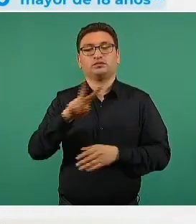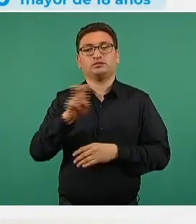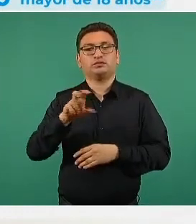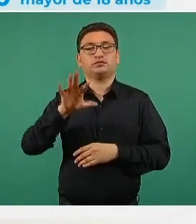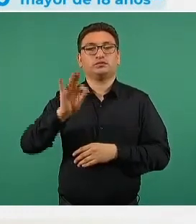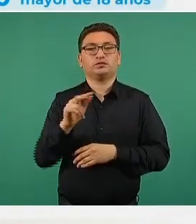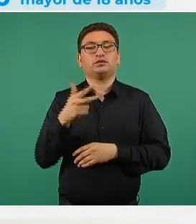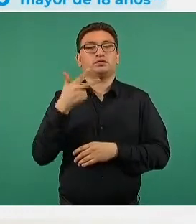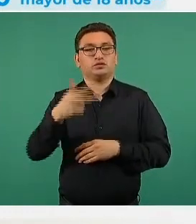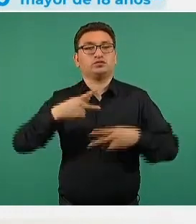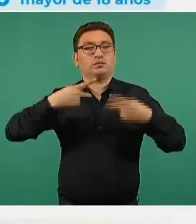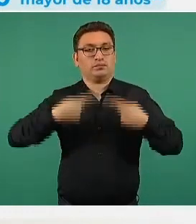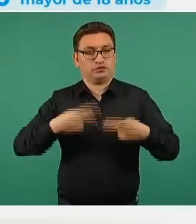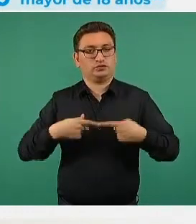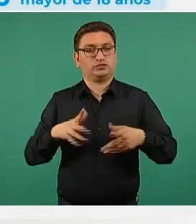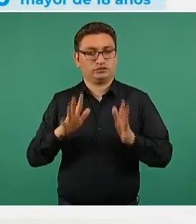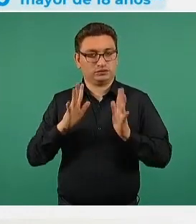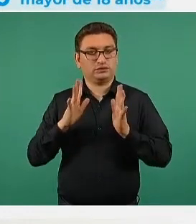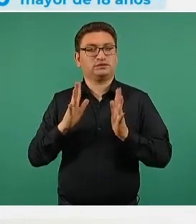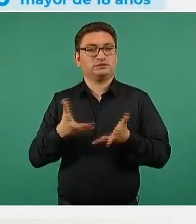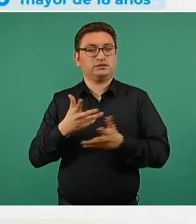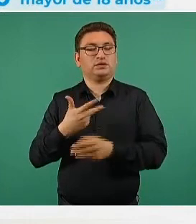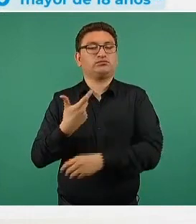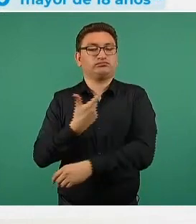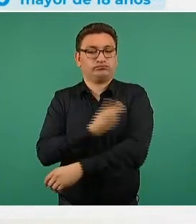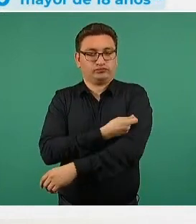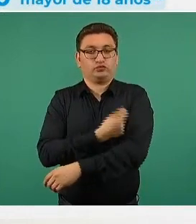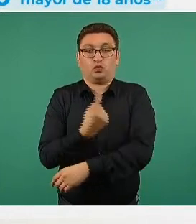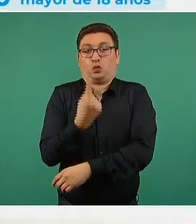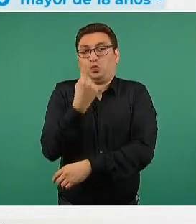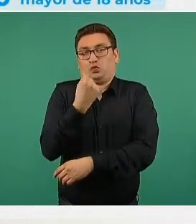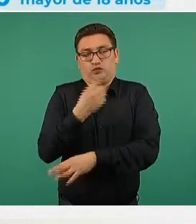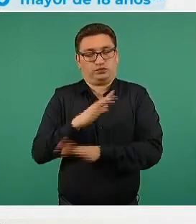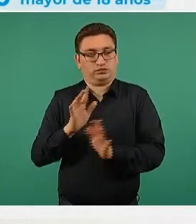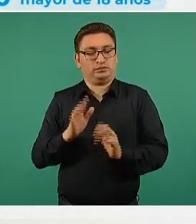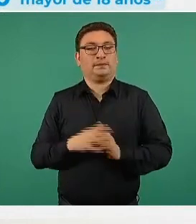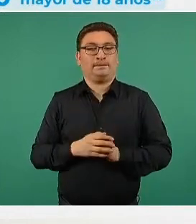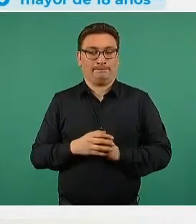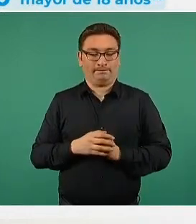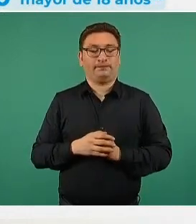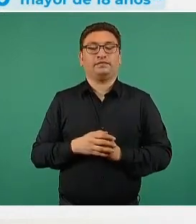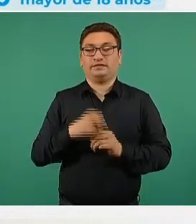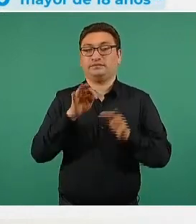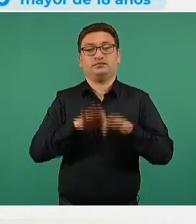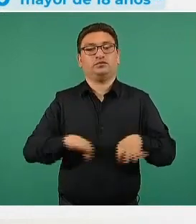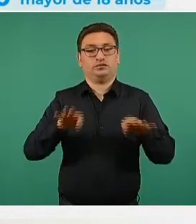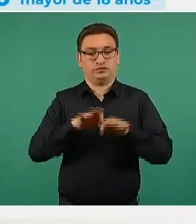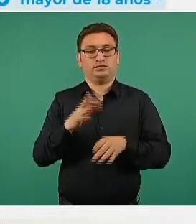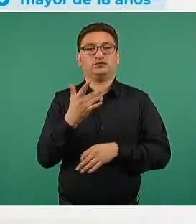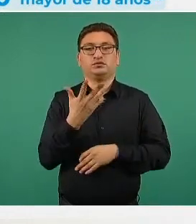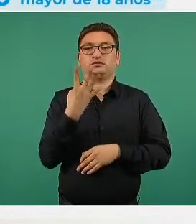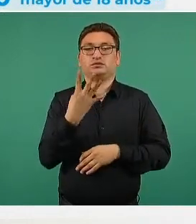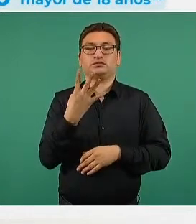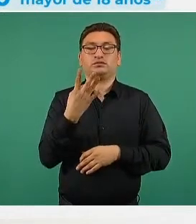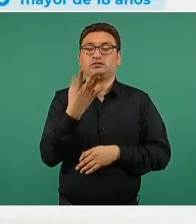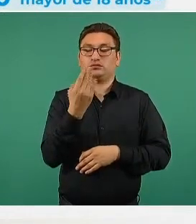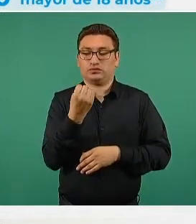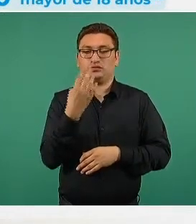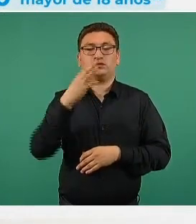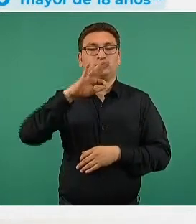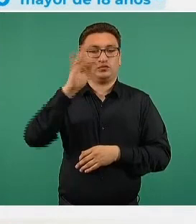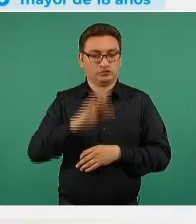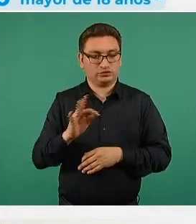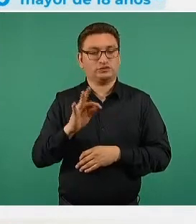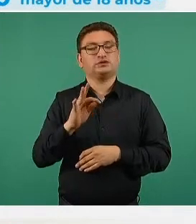20.721.248, son personas que han recibido al menos una dosis. Una parte importante, 59% de ellos ya tienen